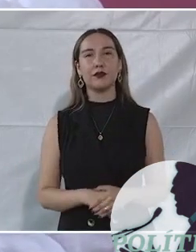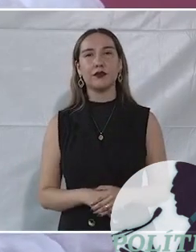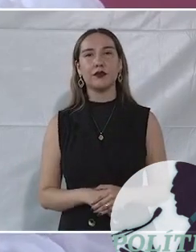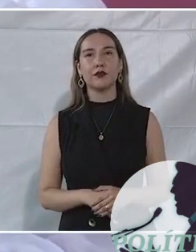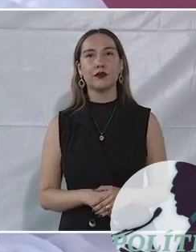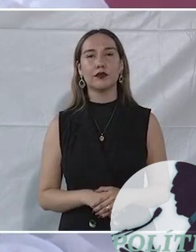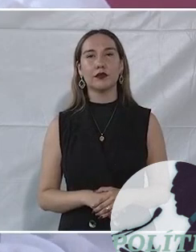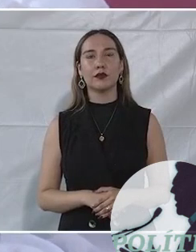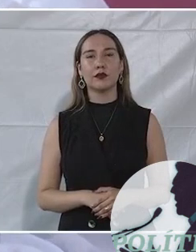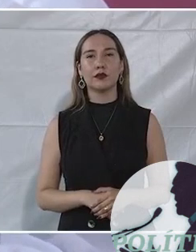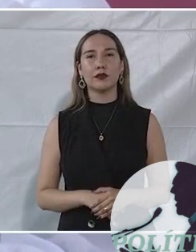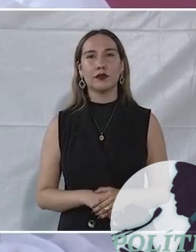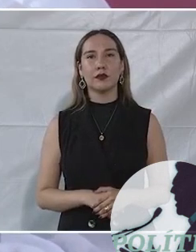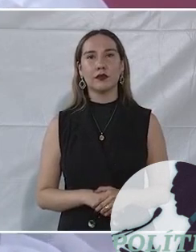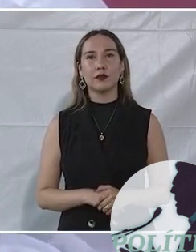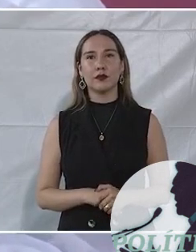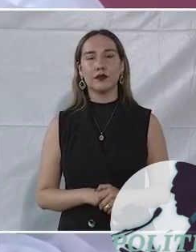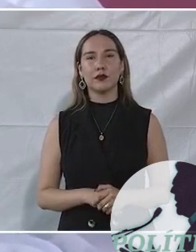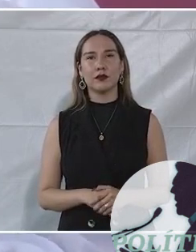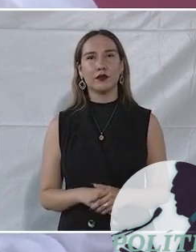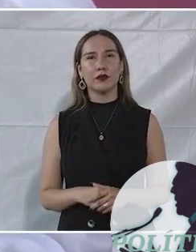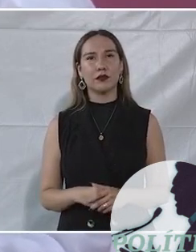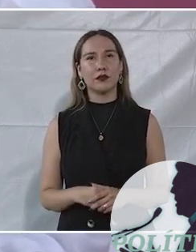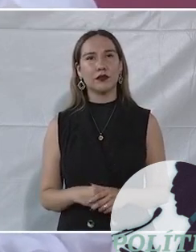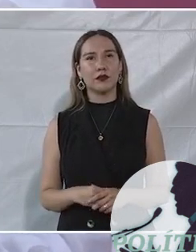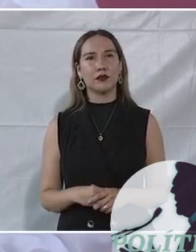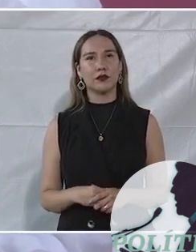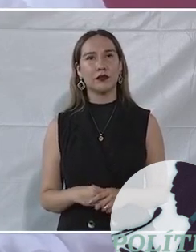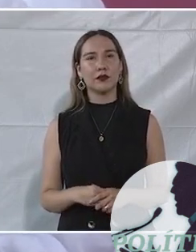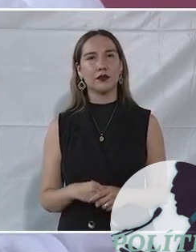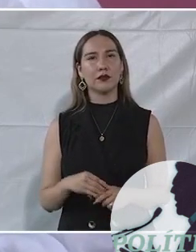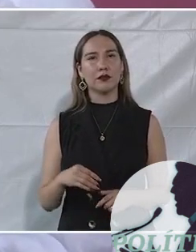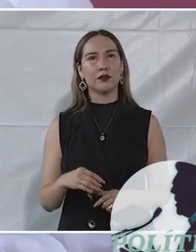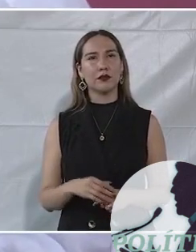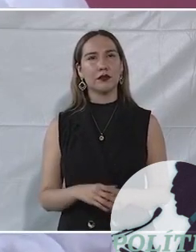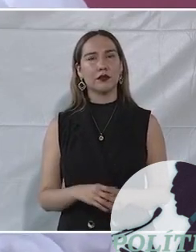en Valles, de ahí se están obteniendo plantas y otros